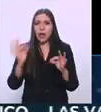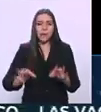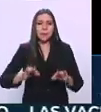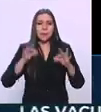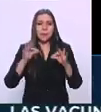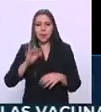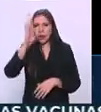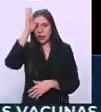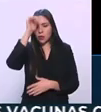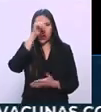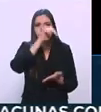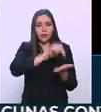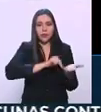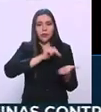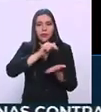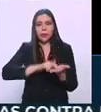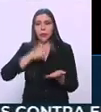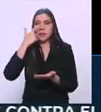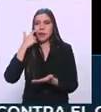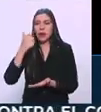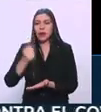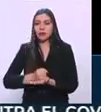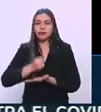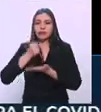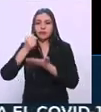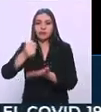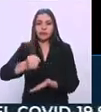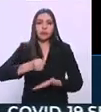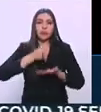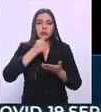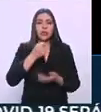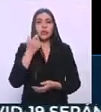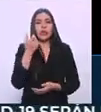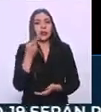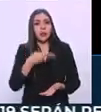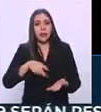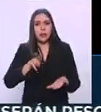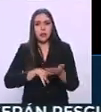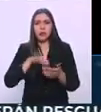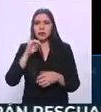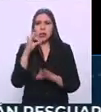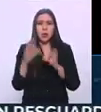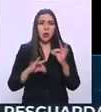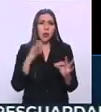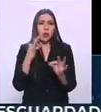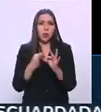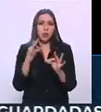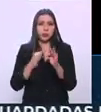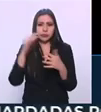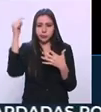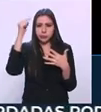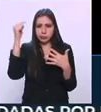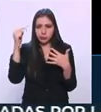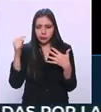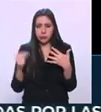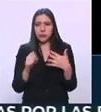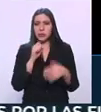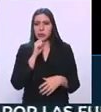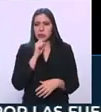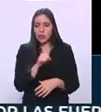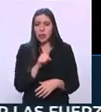por convenios de asignación de recursos y que además cumplen técnicamente y